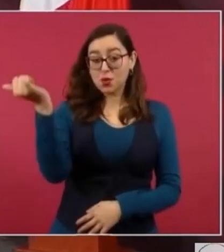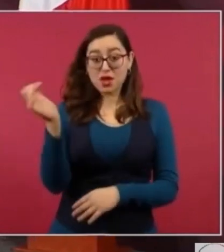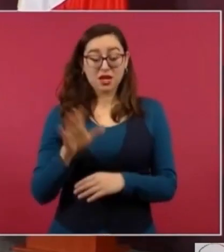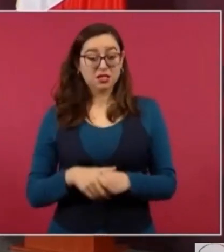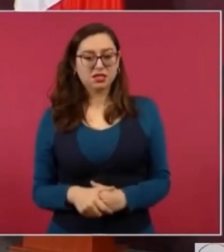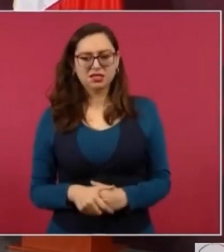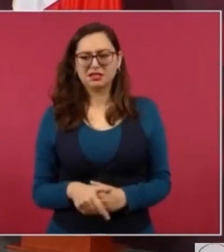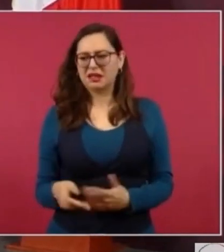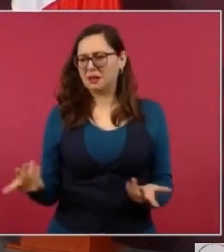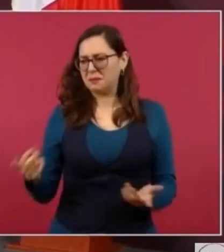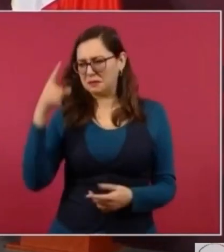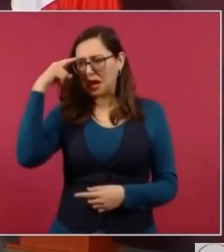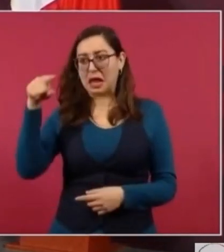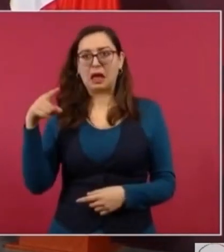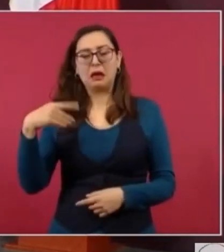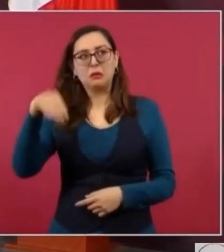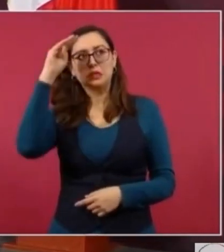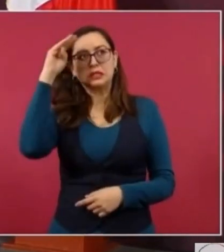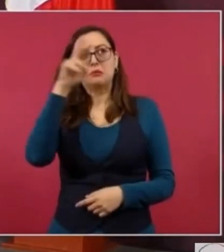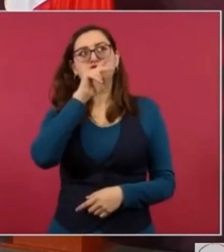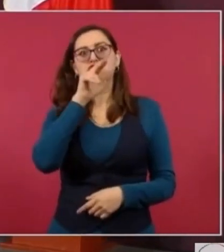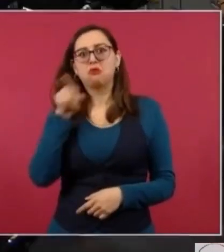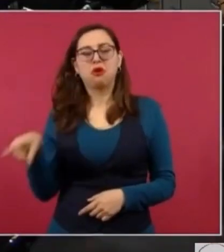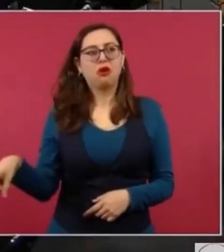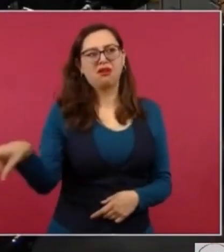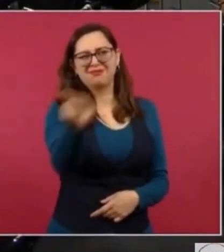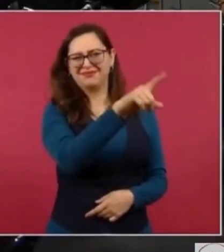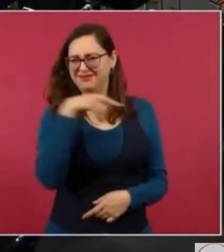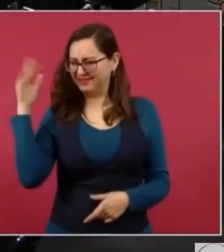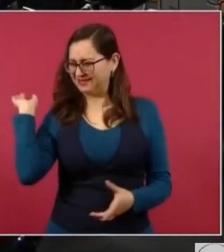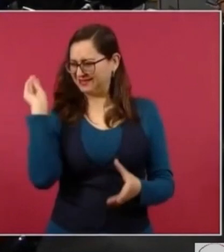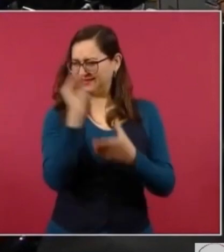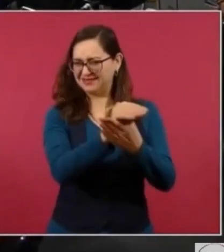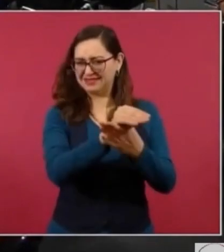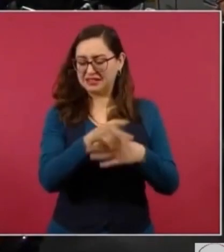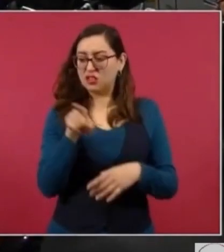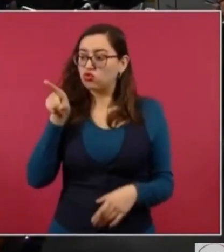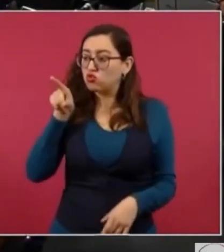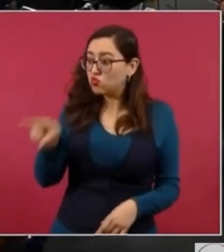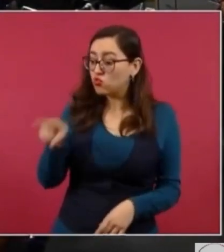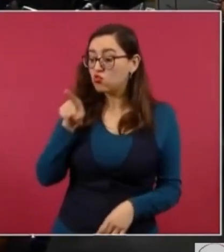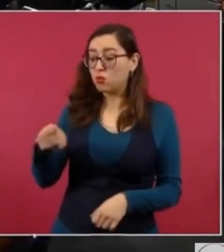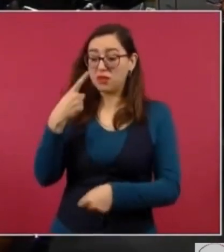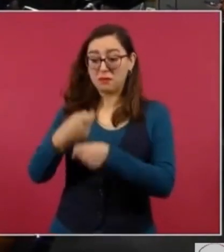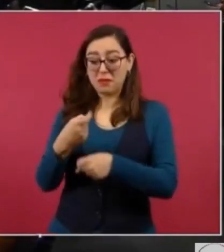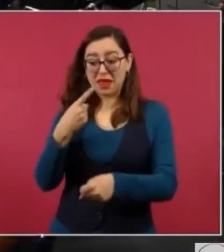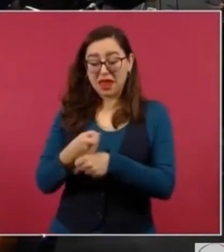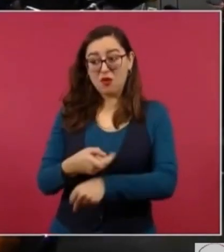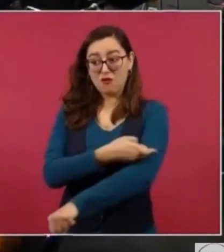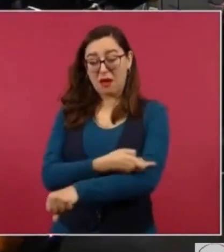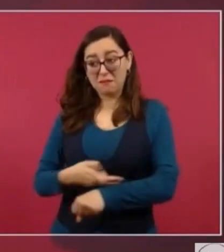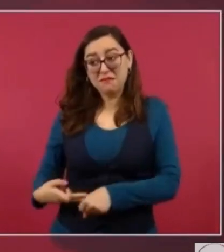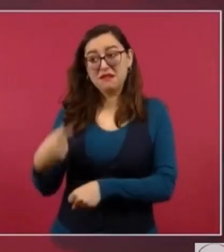pensando en los demás? Piensa en ti, piensa en tu familia.